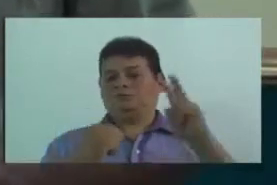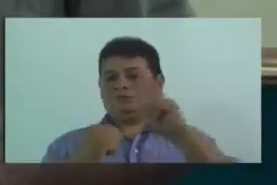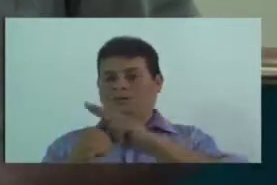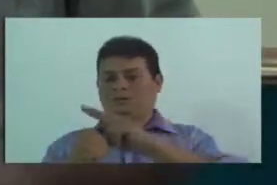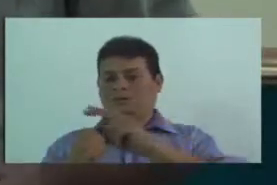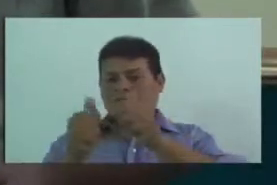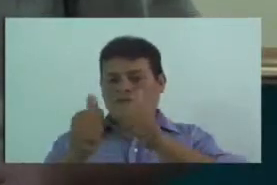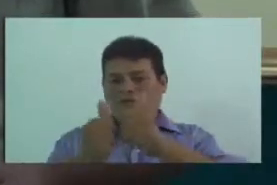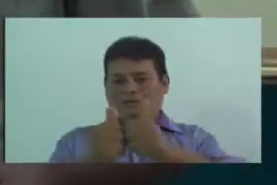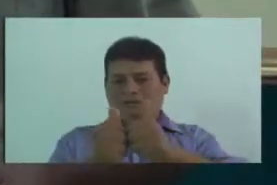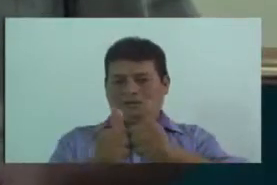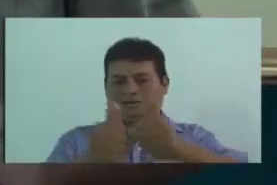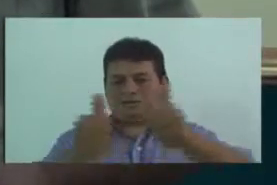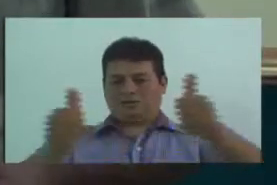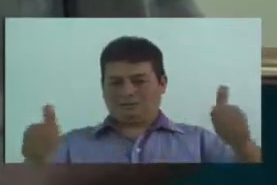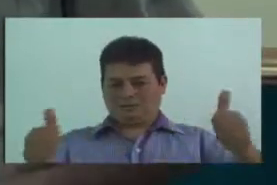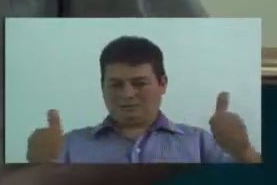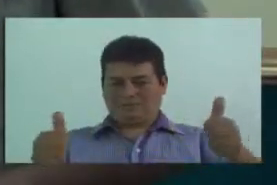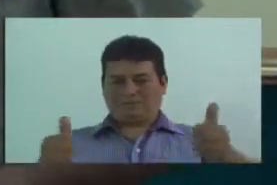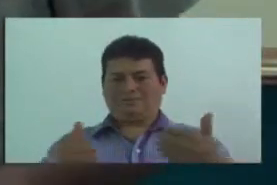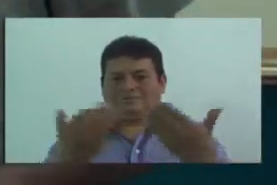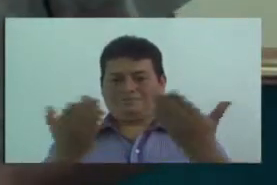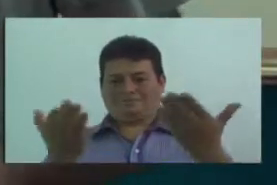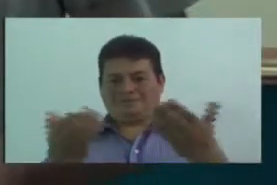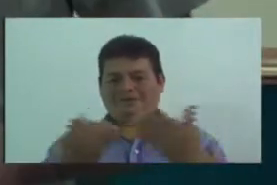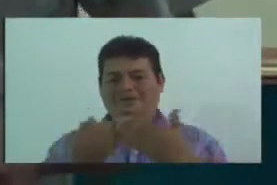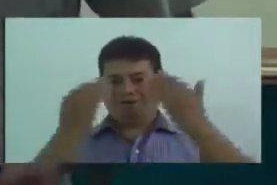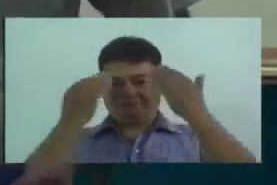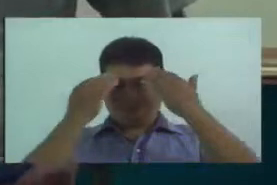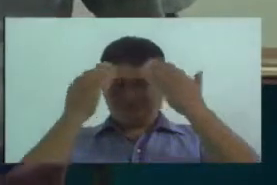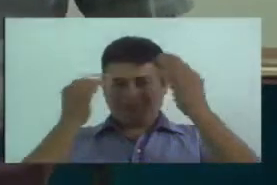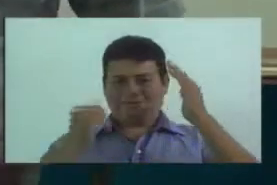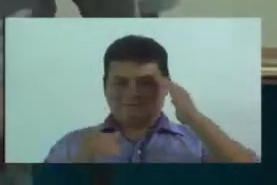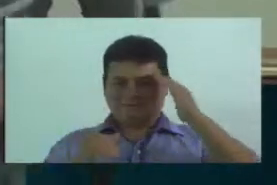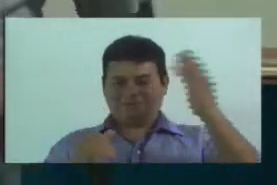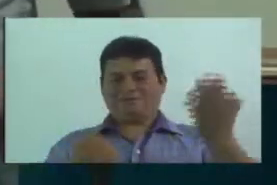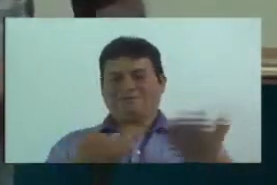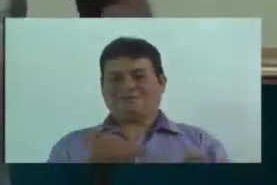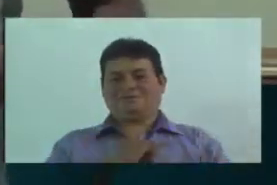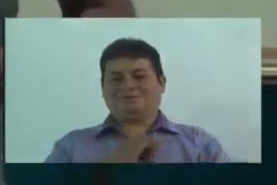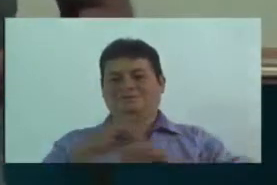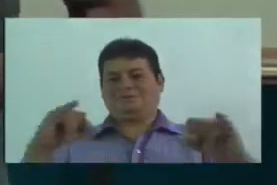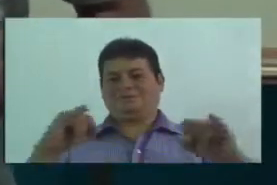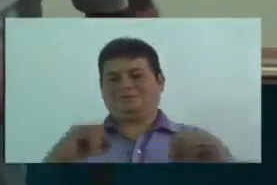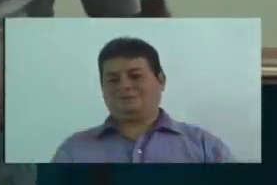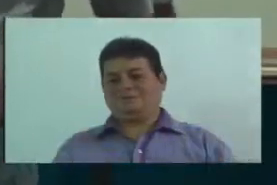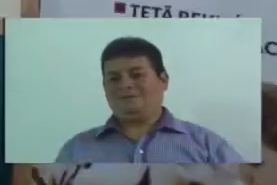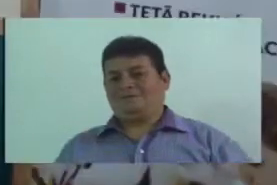o uñan de recobe ayer ne ya yo topa ye pebe